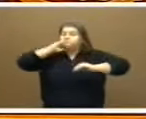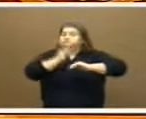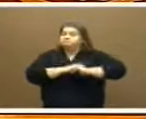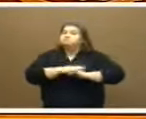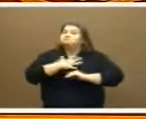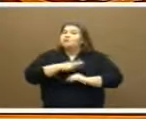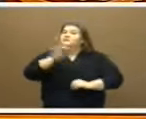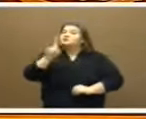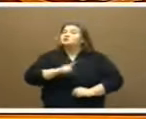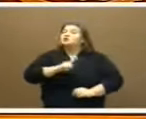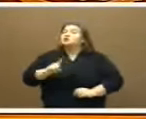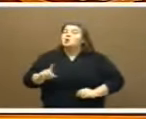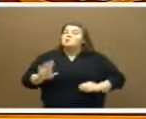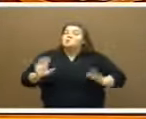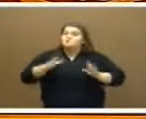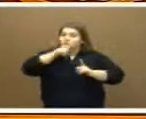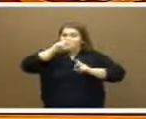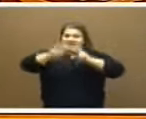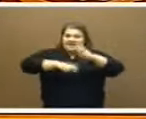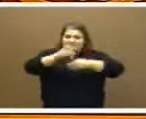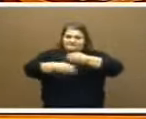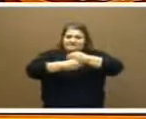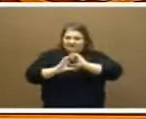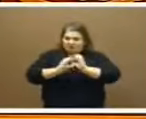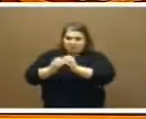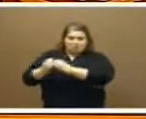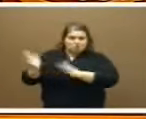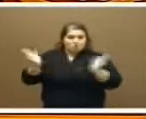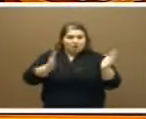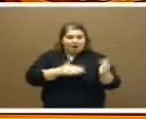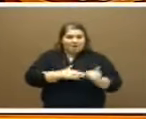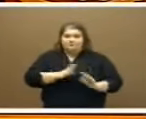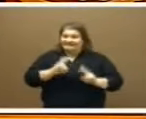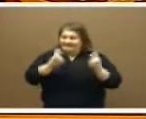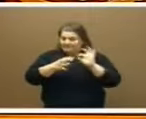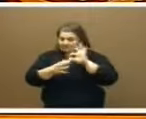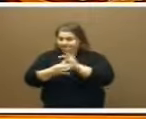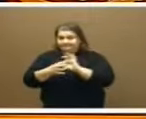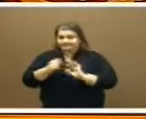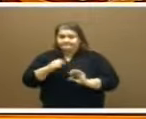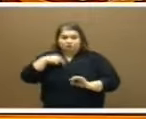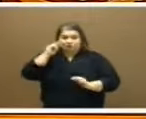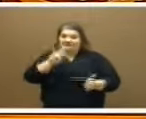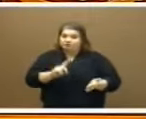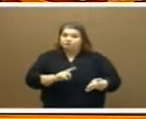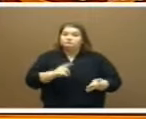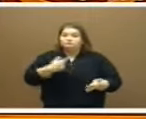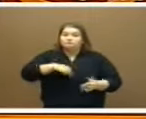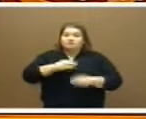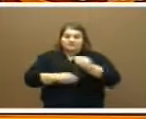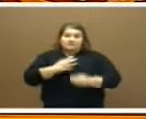ahí ya y no hay ninguna enmienda que yo haya visto de ningún grupo que haga alusión a este tema. Es verdad que lo pudimos haber hecho,